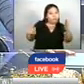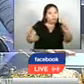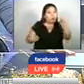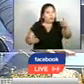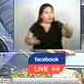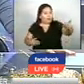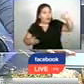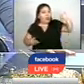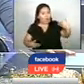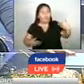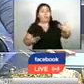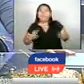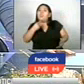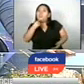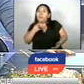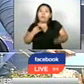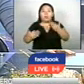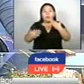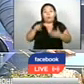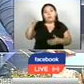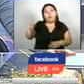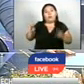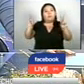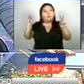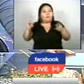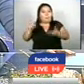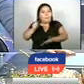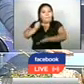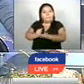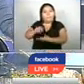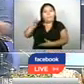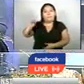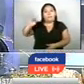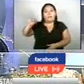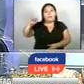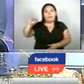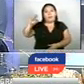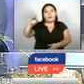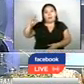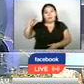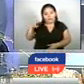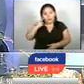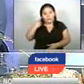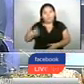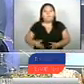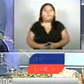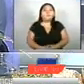2020. Así lo aseguran las autoridades migratorias. Conozca los detalles en la siguiente nota.